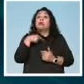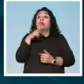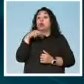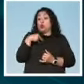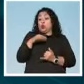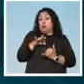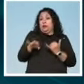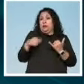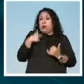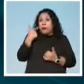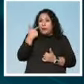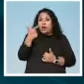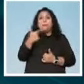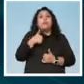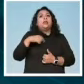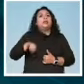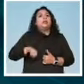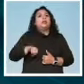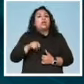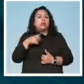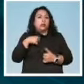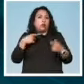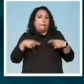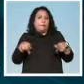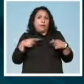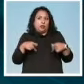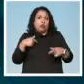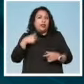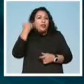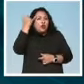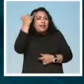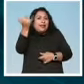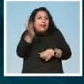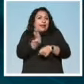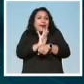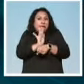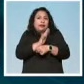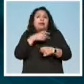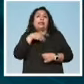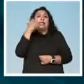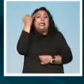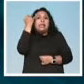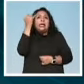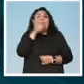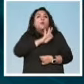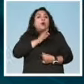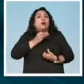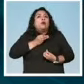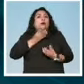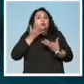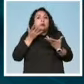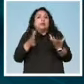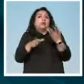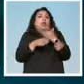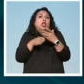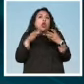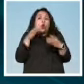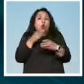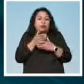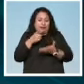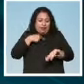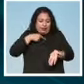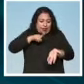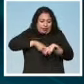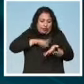descubrí lo que me interesa a mí como persona, en mi idea del cine y la idea de poder expresar cosas que provienen